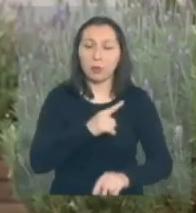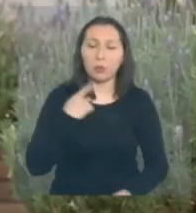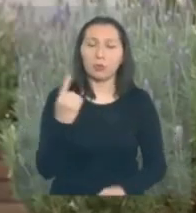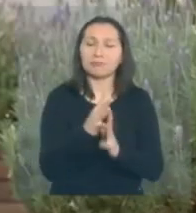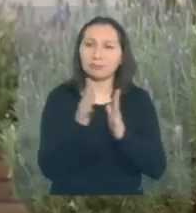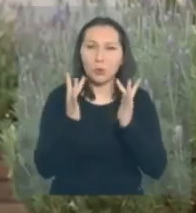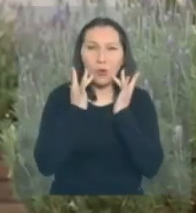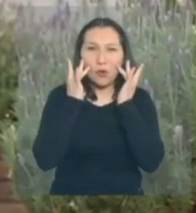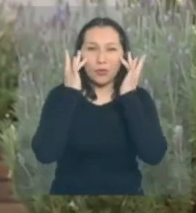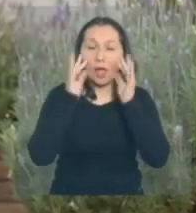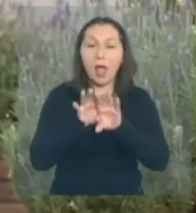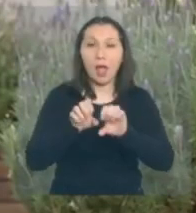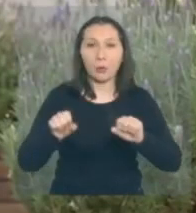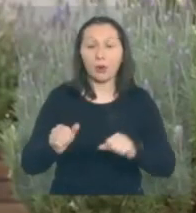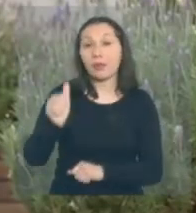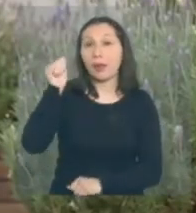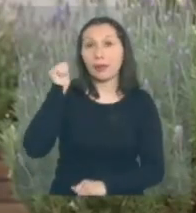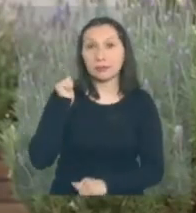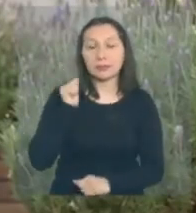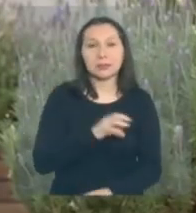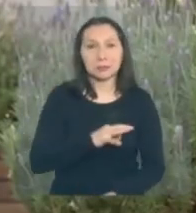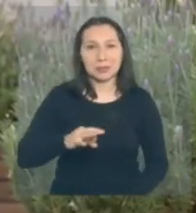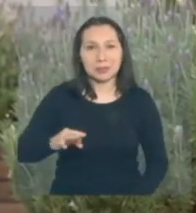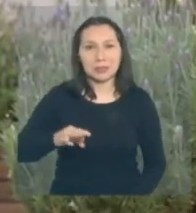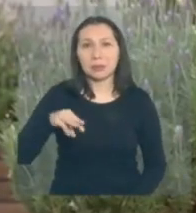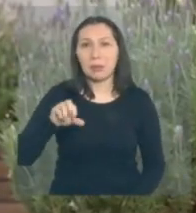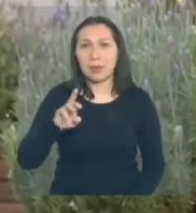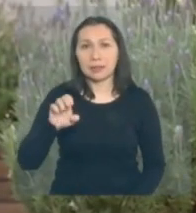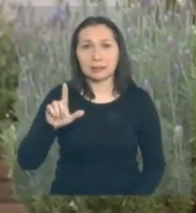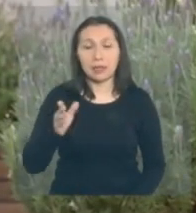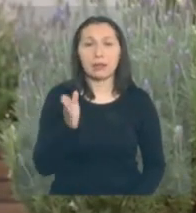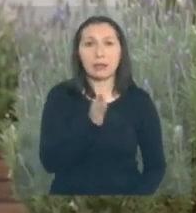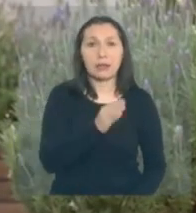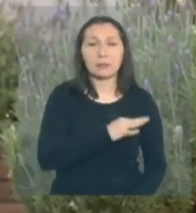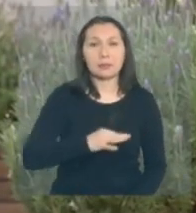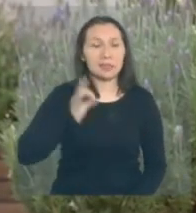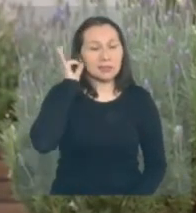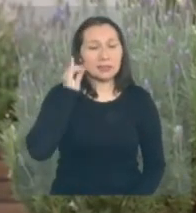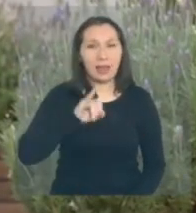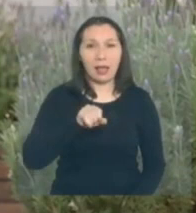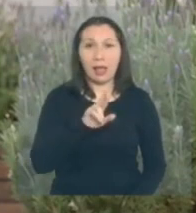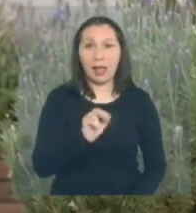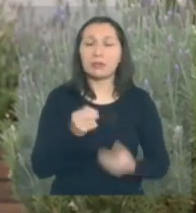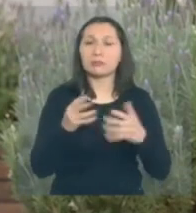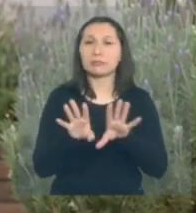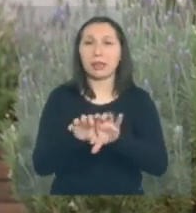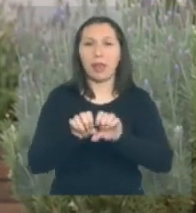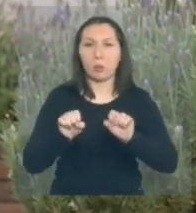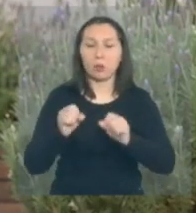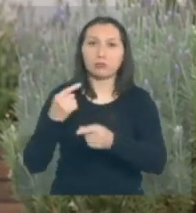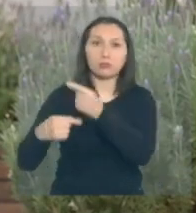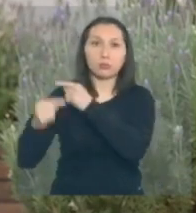Estamos muy contentos por el acuerdo llegado ayer, tanto por el ministro Marcel como la ministra Jara. Hemos logrado un acuerdo que